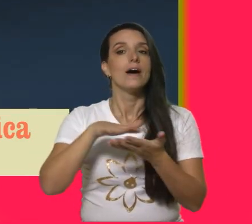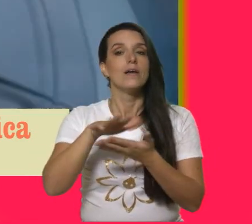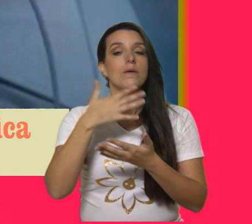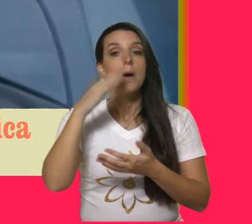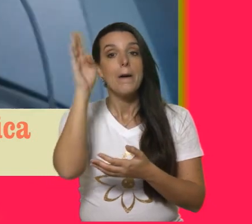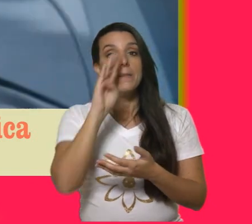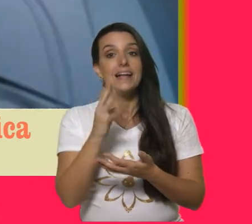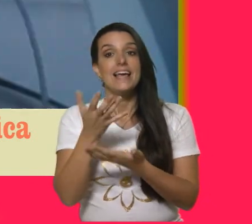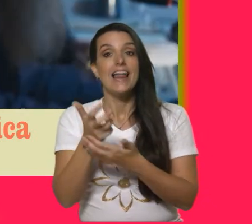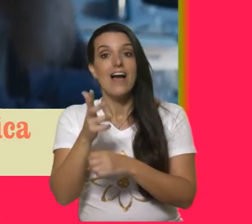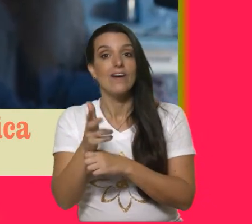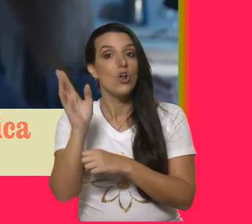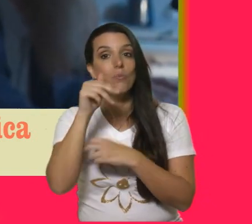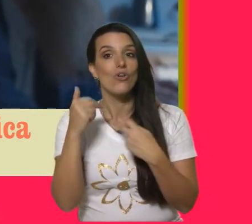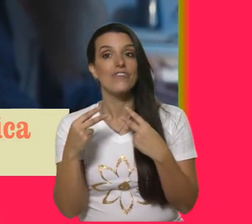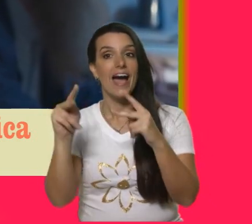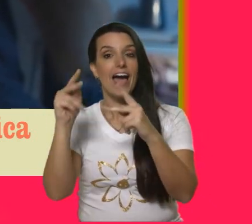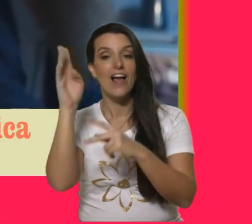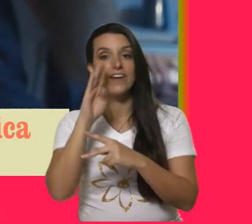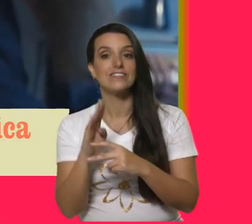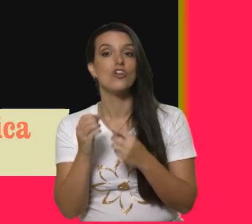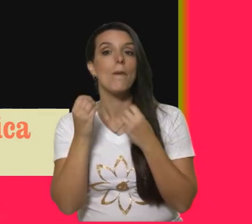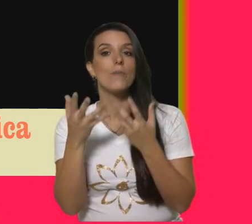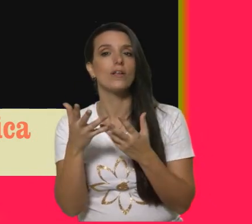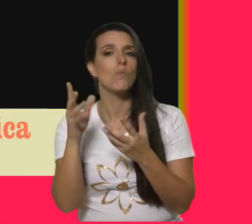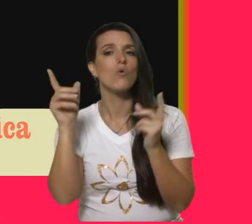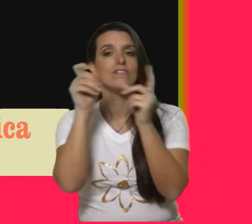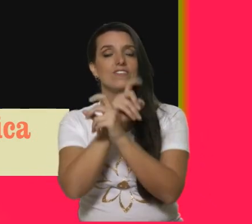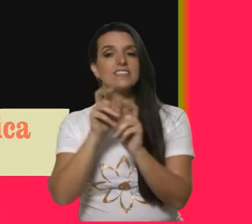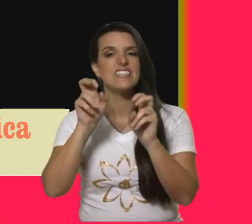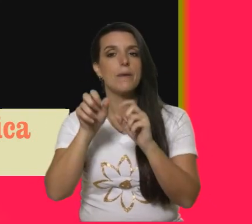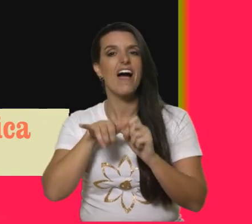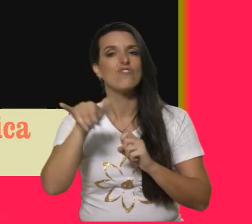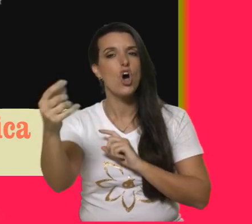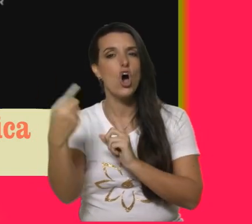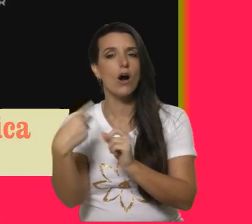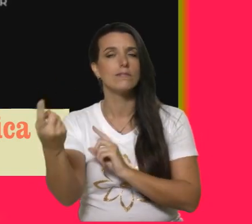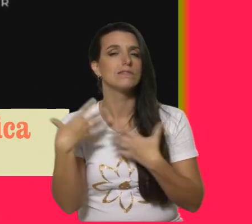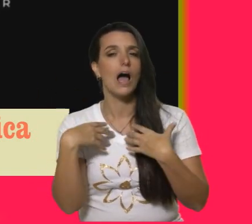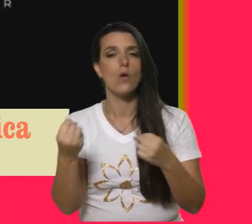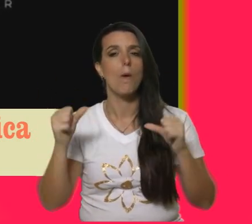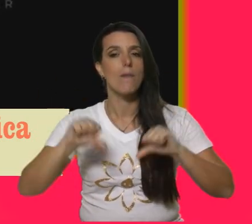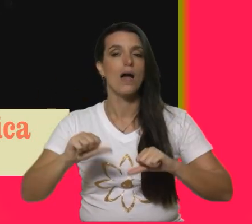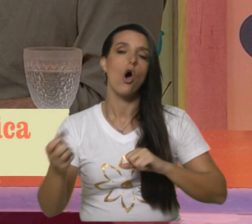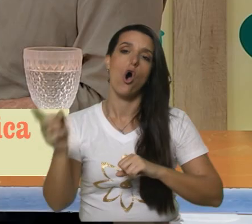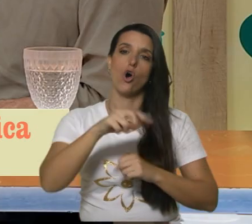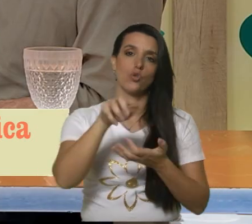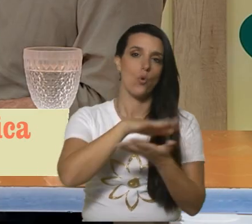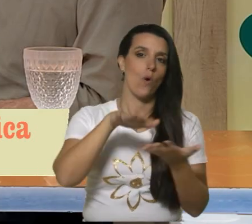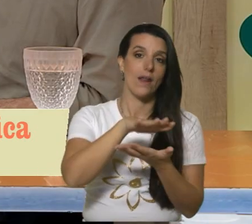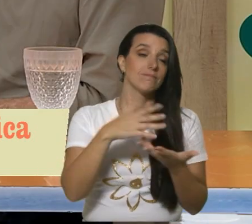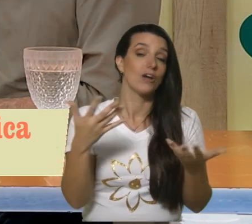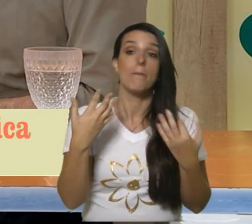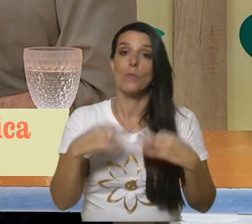Brasil por por guion y no pudimos viajar porque fue muy complicado a nivel sanitario y bueno lo resolvimos con otras locasiones pero bueno creo